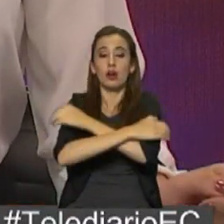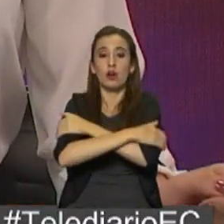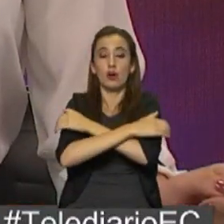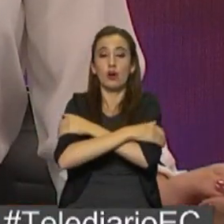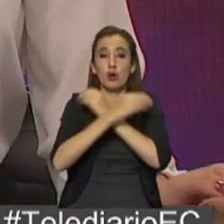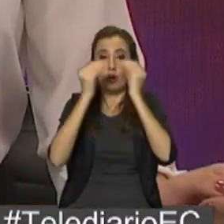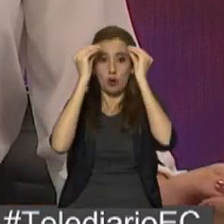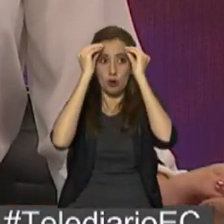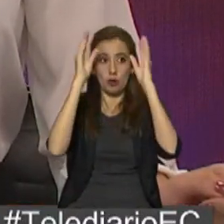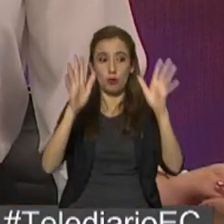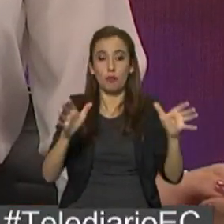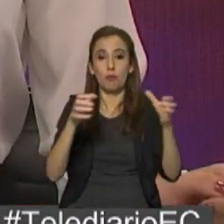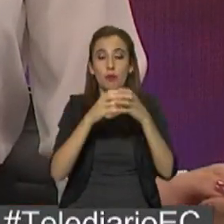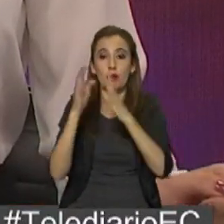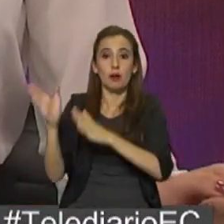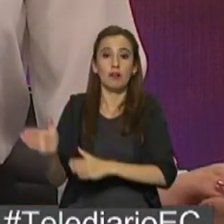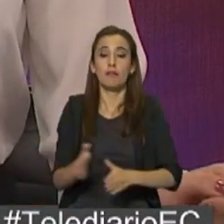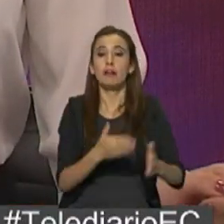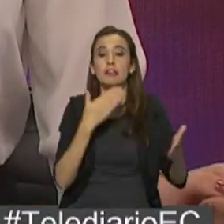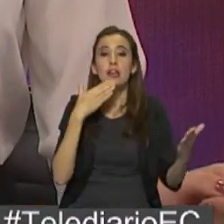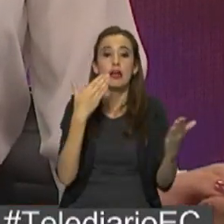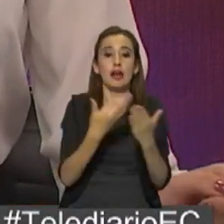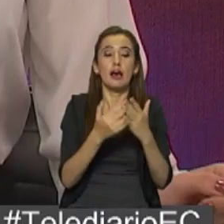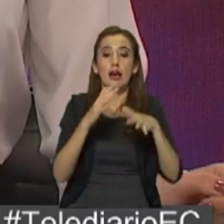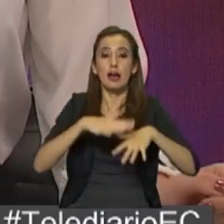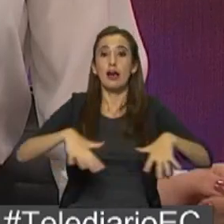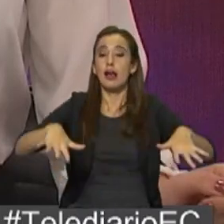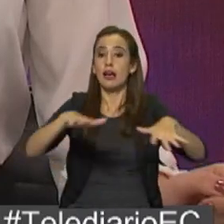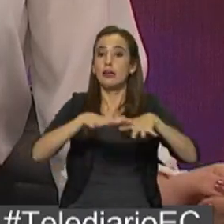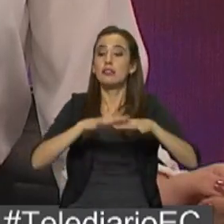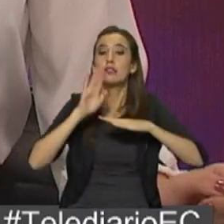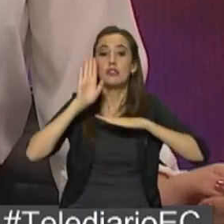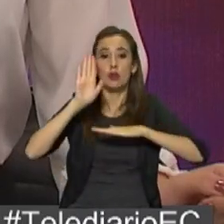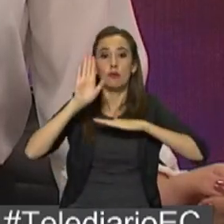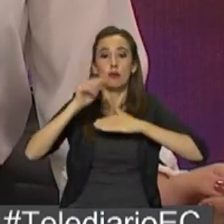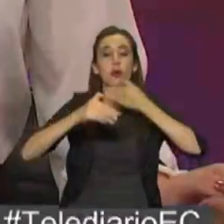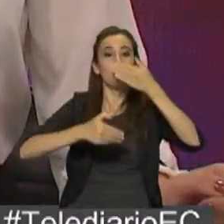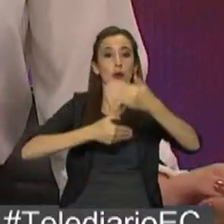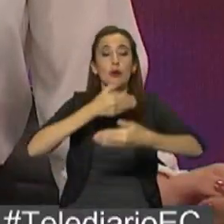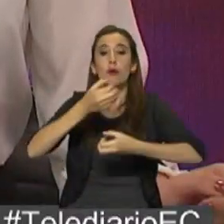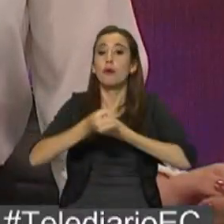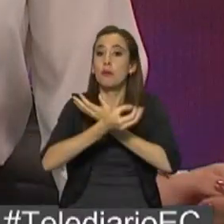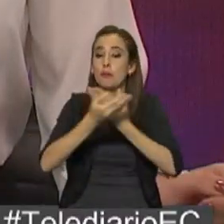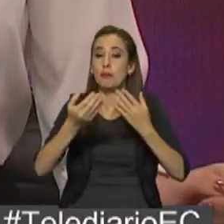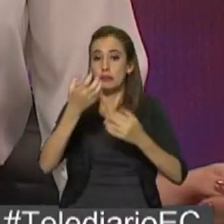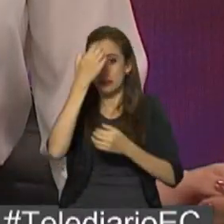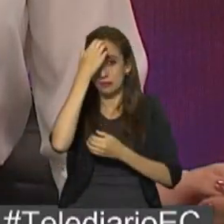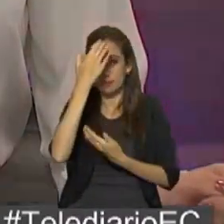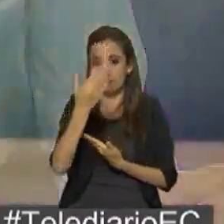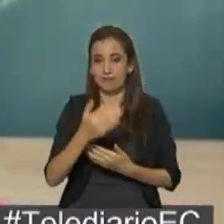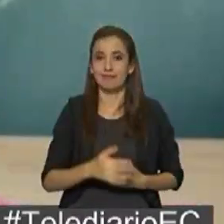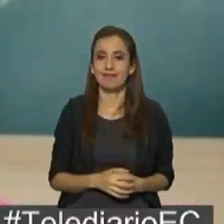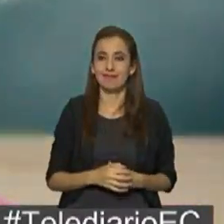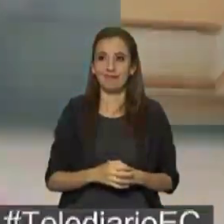maestros del país gracias a todos por su esfuerzo por su compromiso y por su amor a la educación